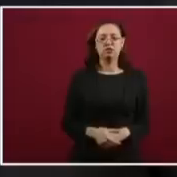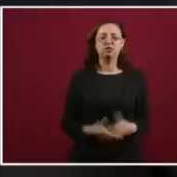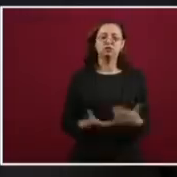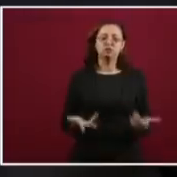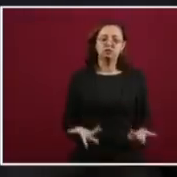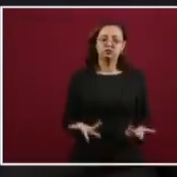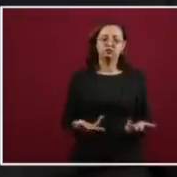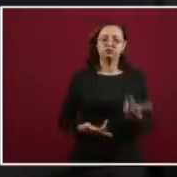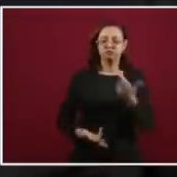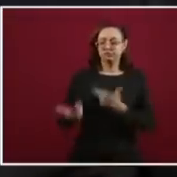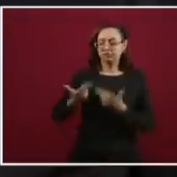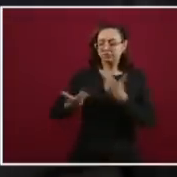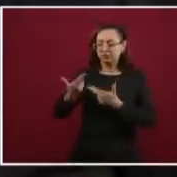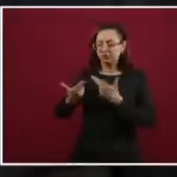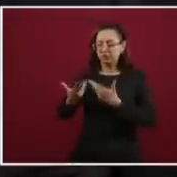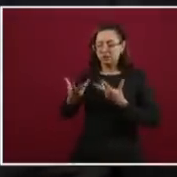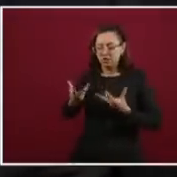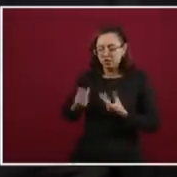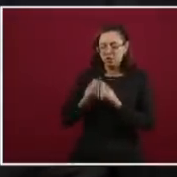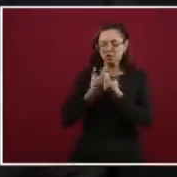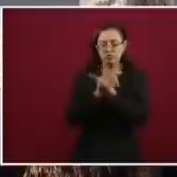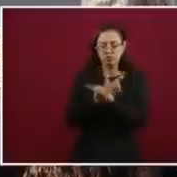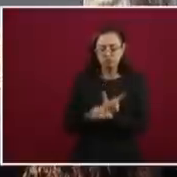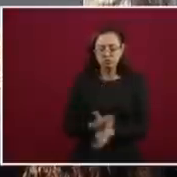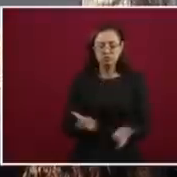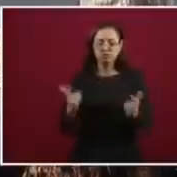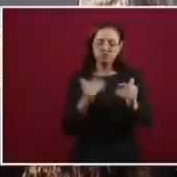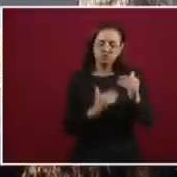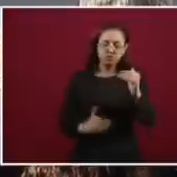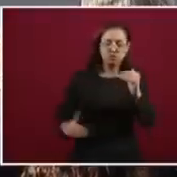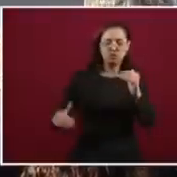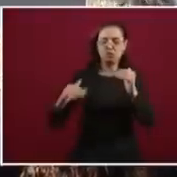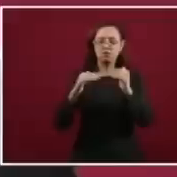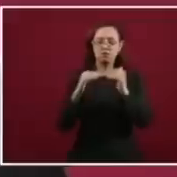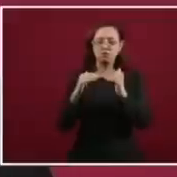libertad la igualdad y la fraternidad